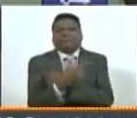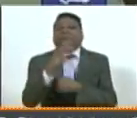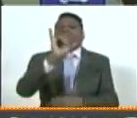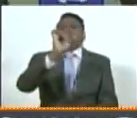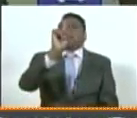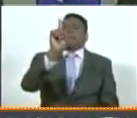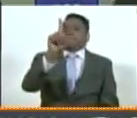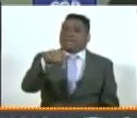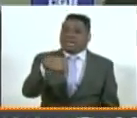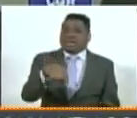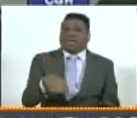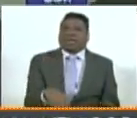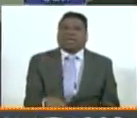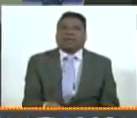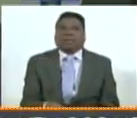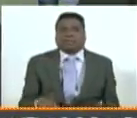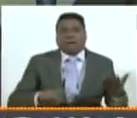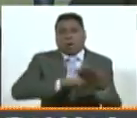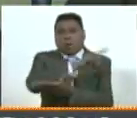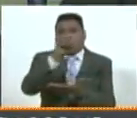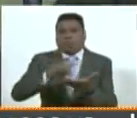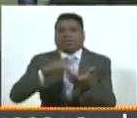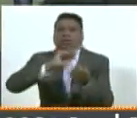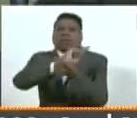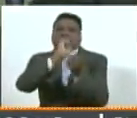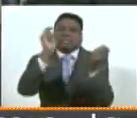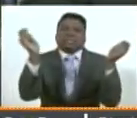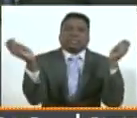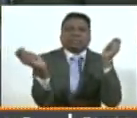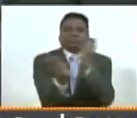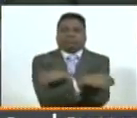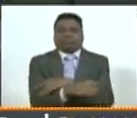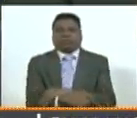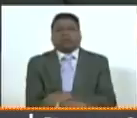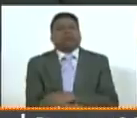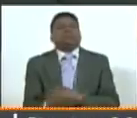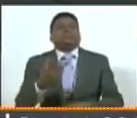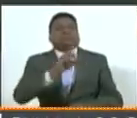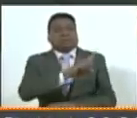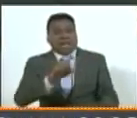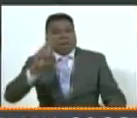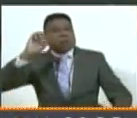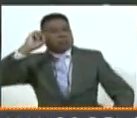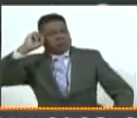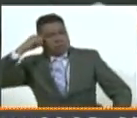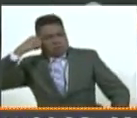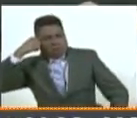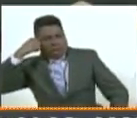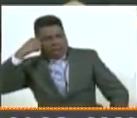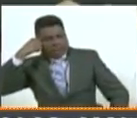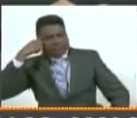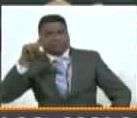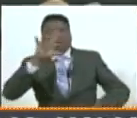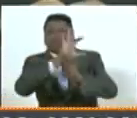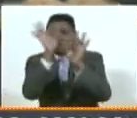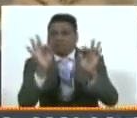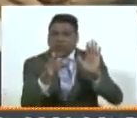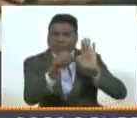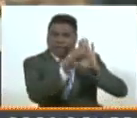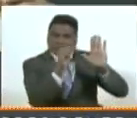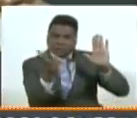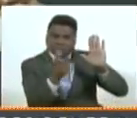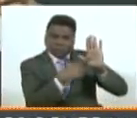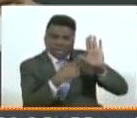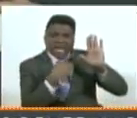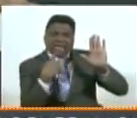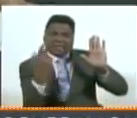incluso para su total transformación debemos recordar que estos mecanismos